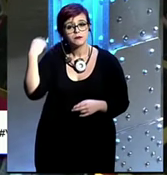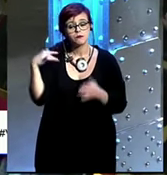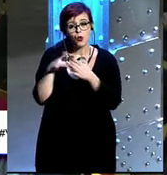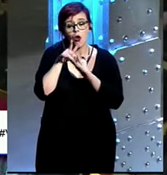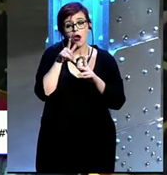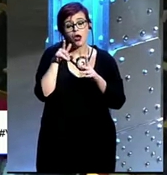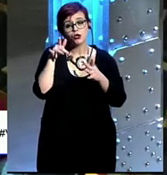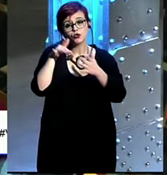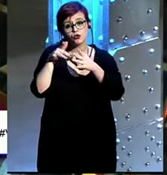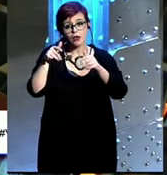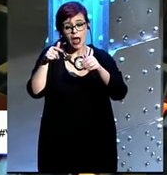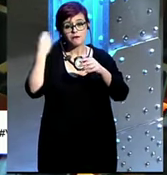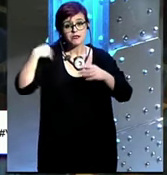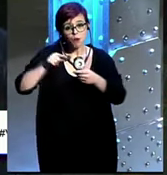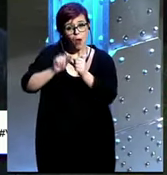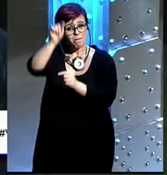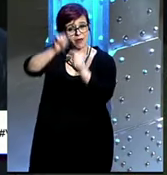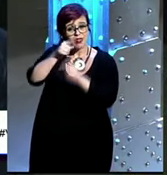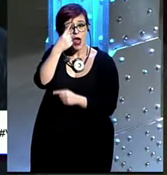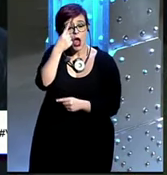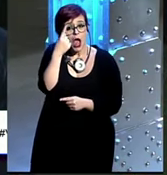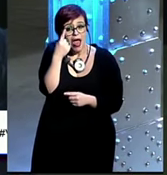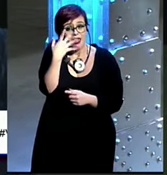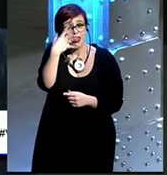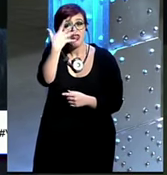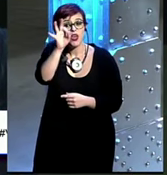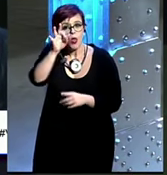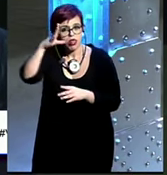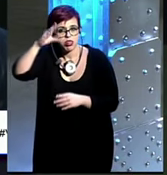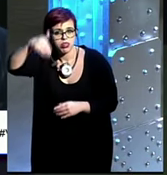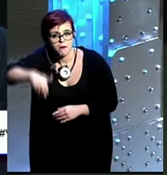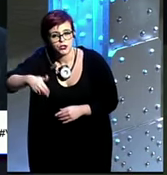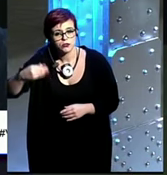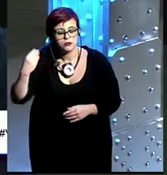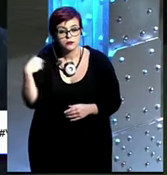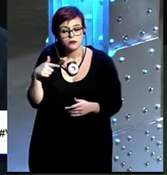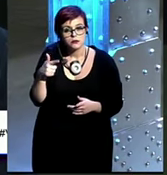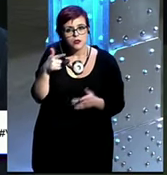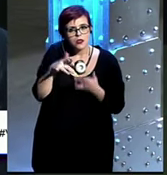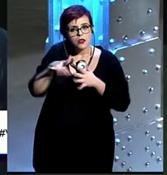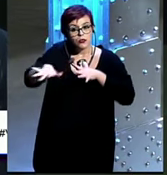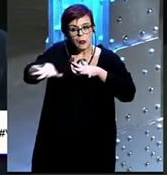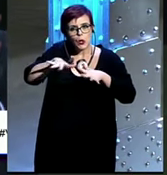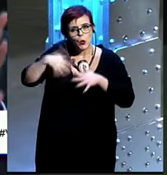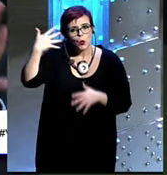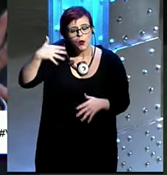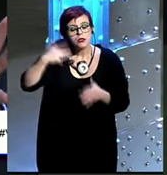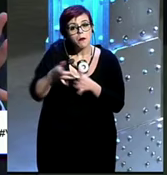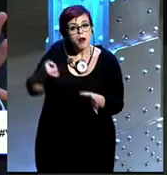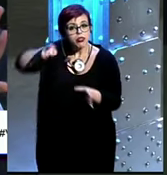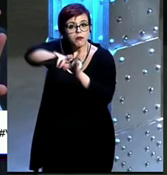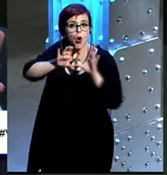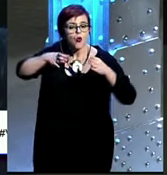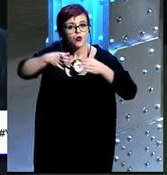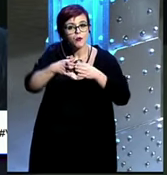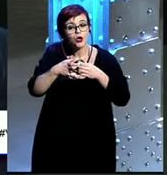dismorfismo, que tiene solo mide medio metro, tiene muchísimos retos. Y está muy implicado en un grupo que se